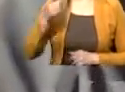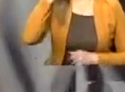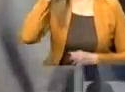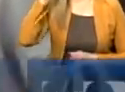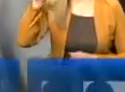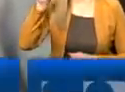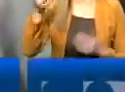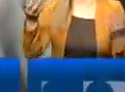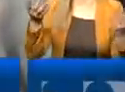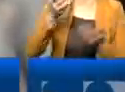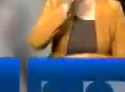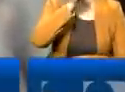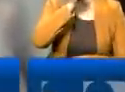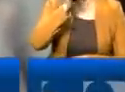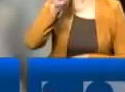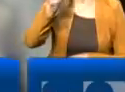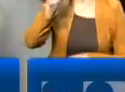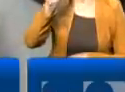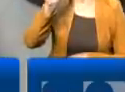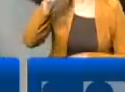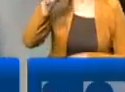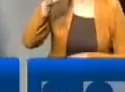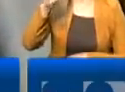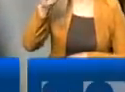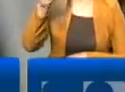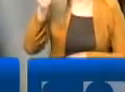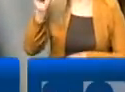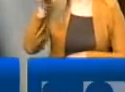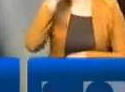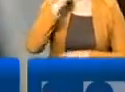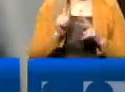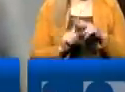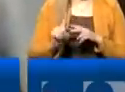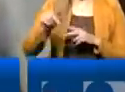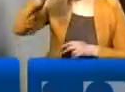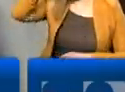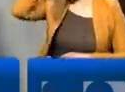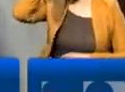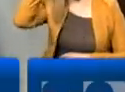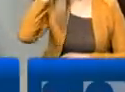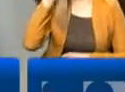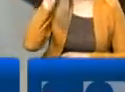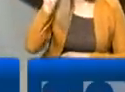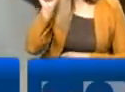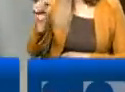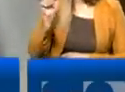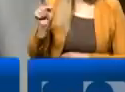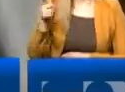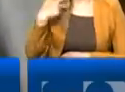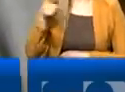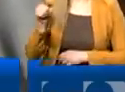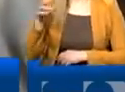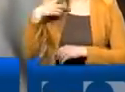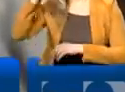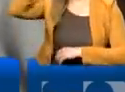actividades de carácter legal para poder repatriar a los ciudadanos